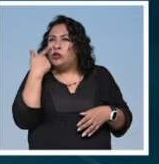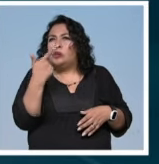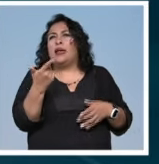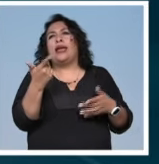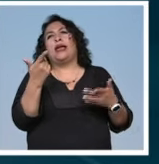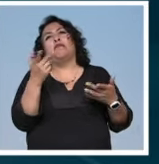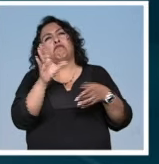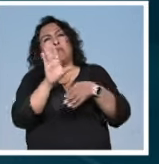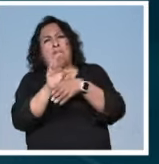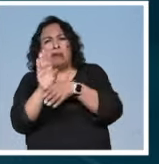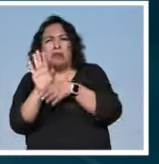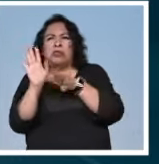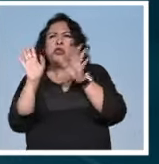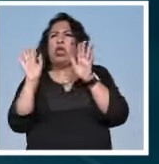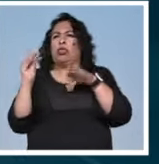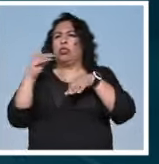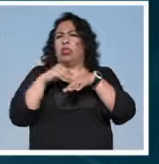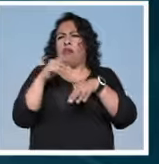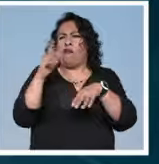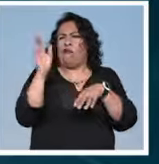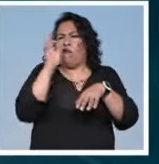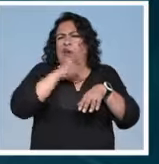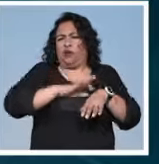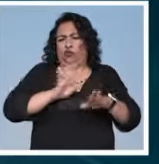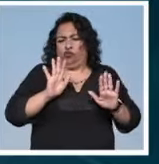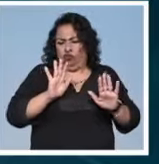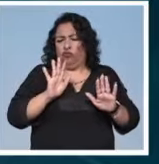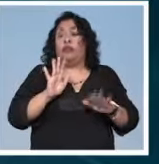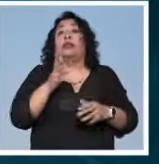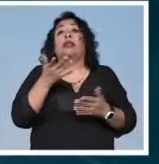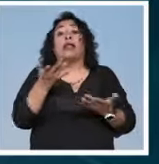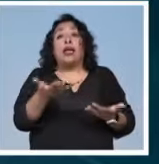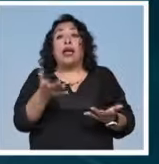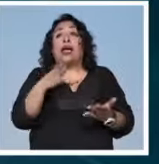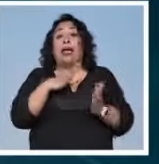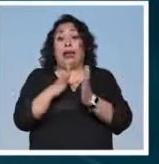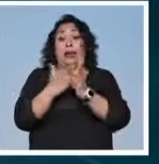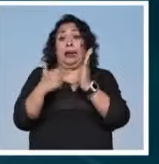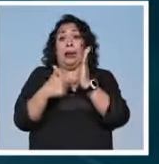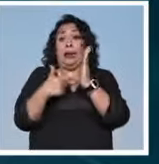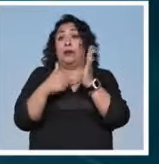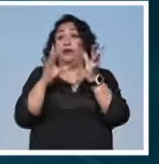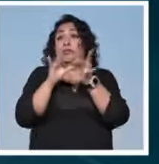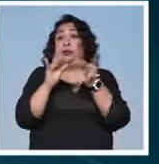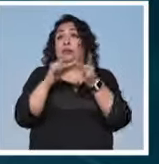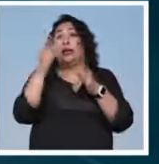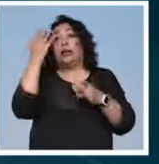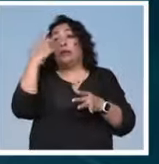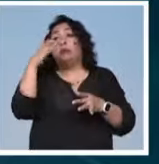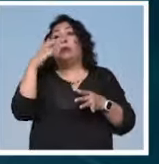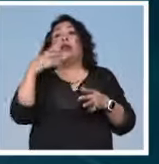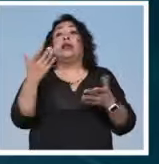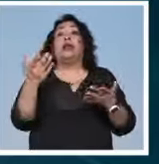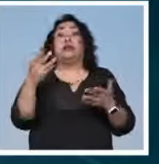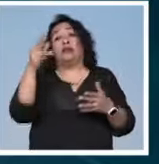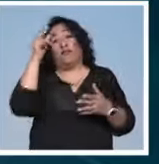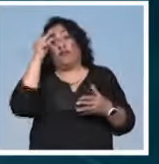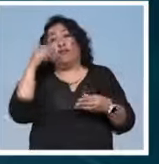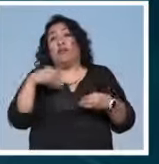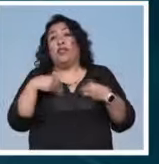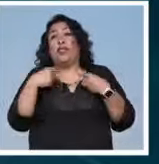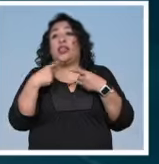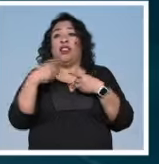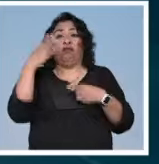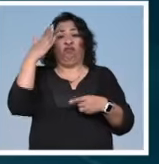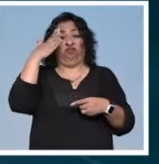ciertas licencias sin falsear la verdad histórica. Así concibió este libro en el que narra la trayectoria vital e intelectual de